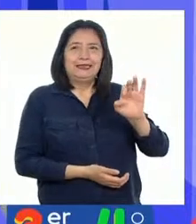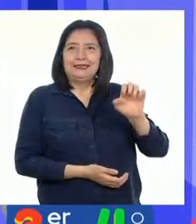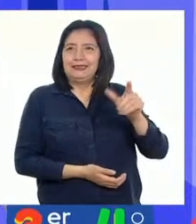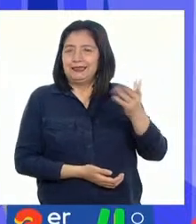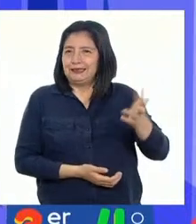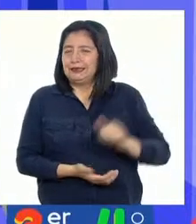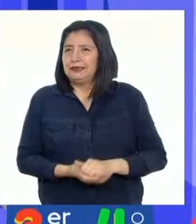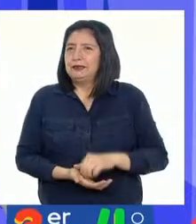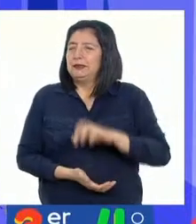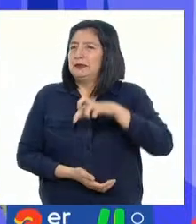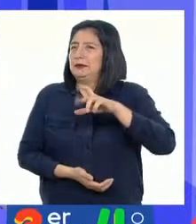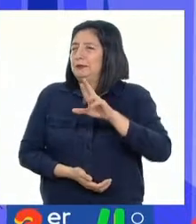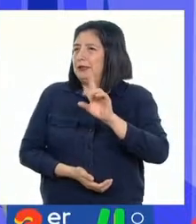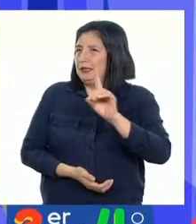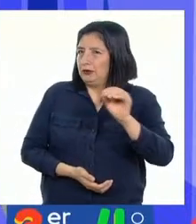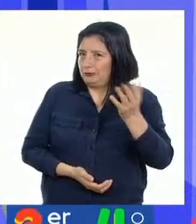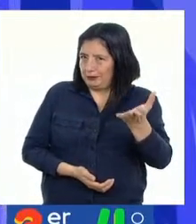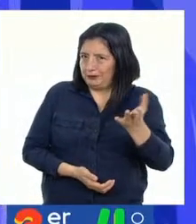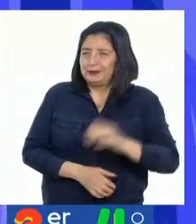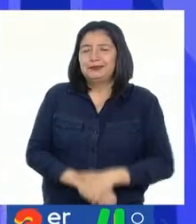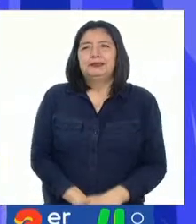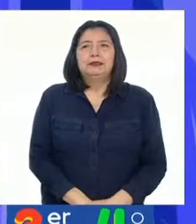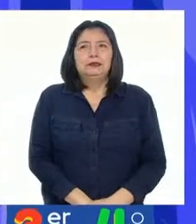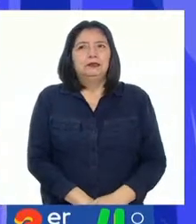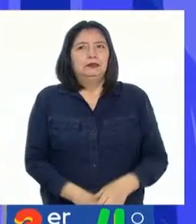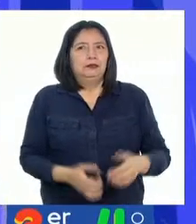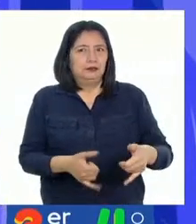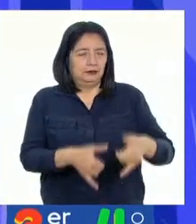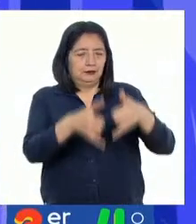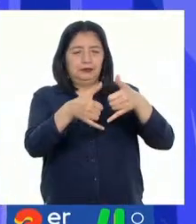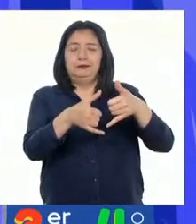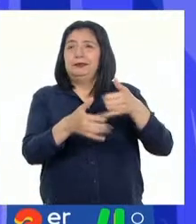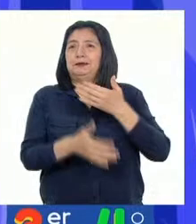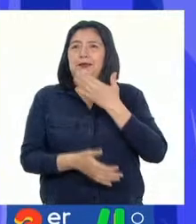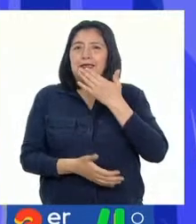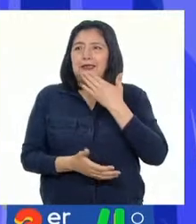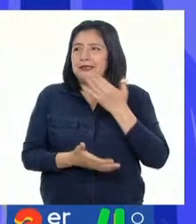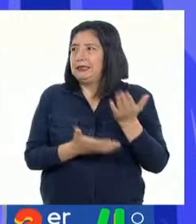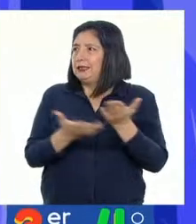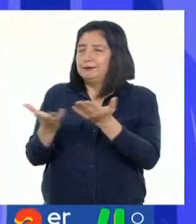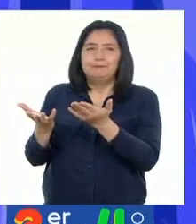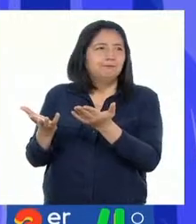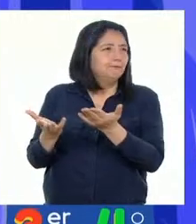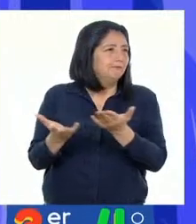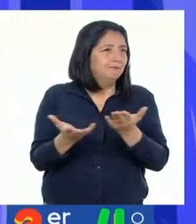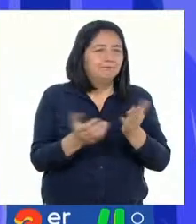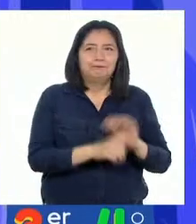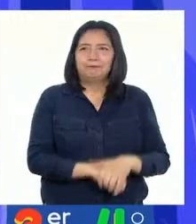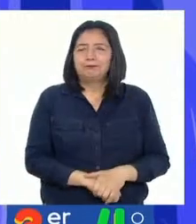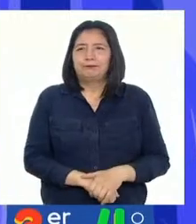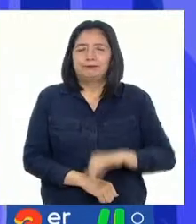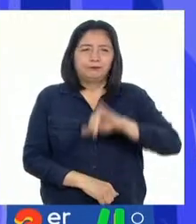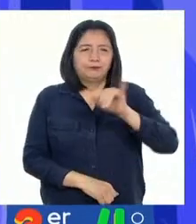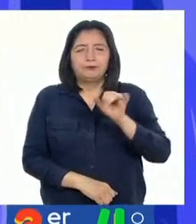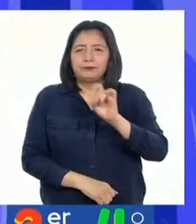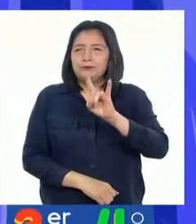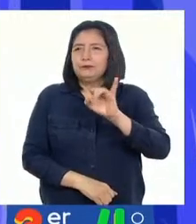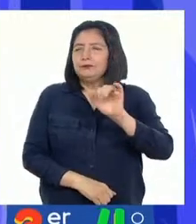Quispe y Pedro Paulet. Y la bizcacha de oro va para...